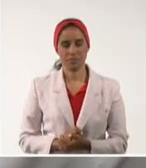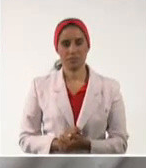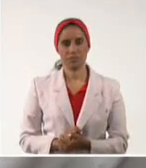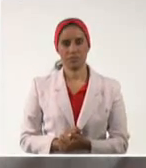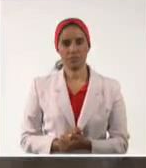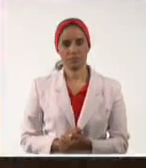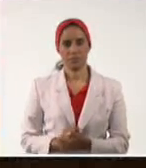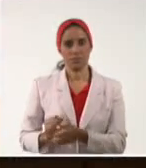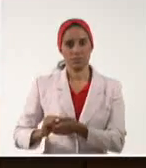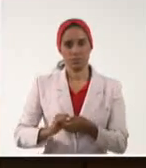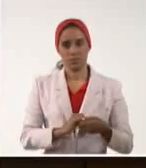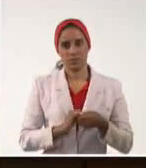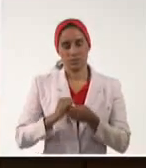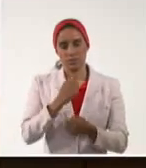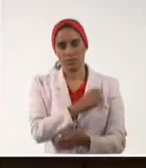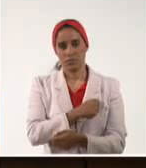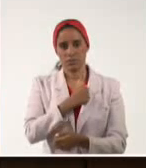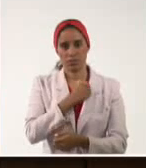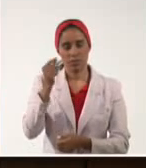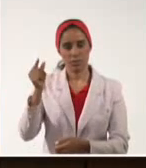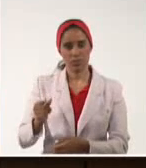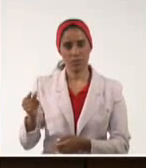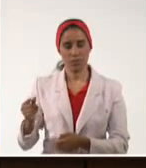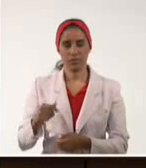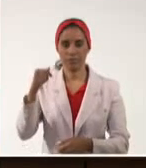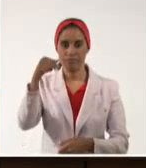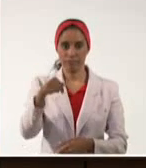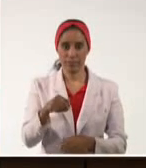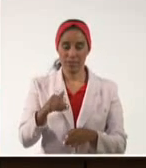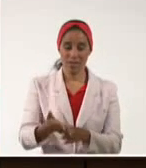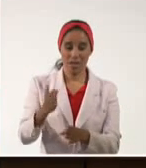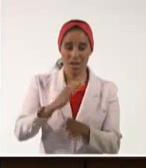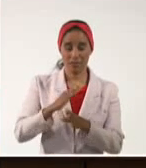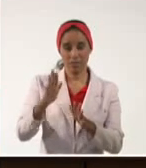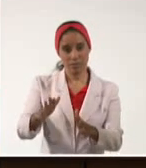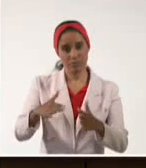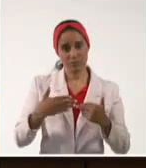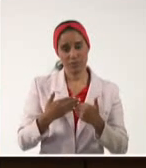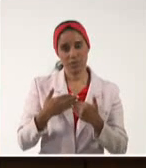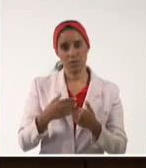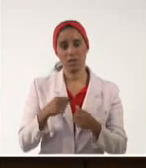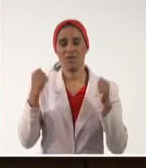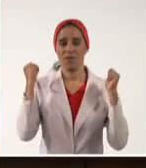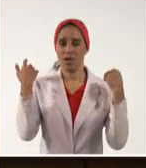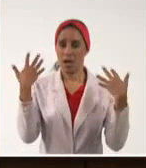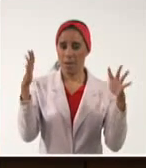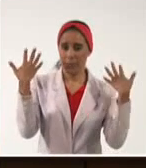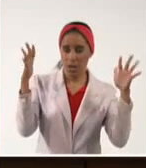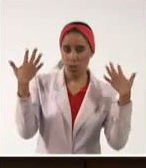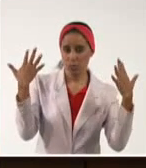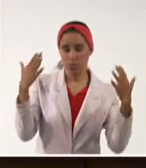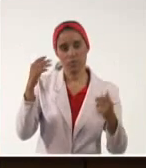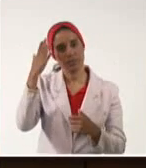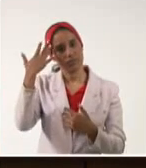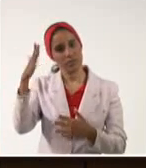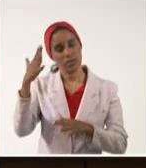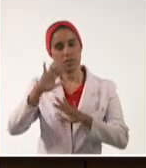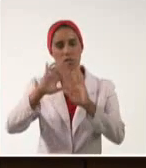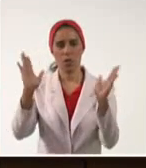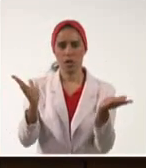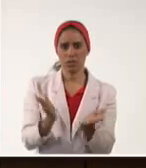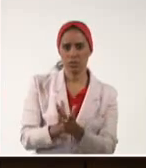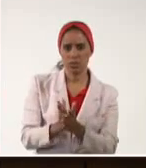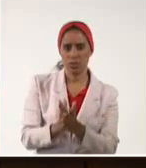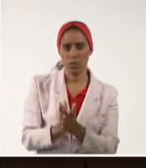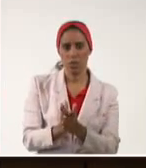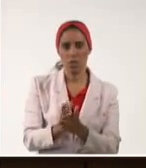Queridos compatriotas, antes de concluir, pido un fuerte aplauso de felicitación y reconocimiento a